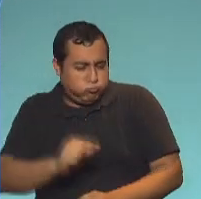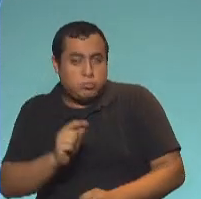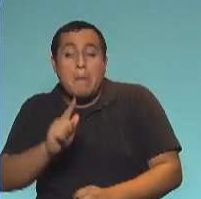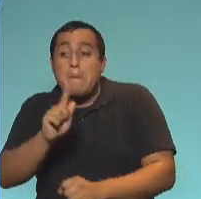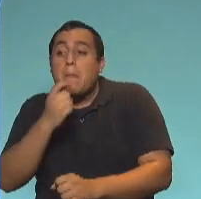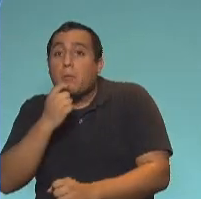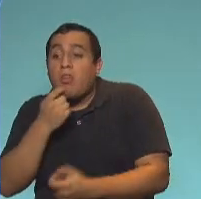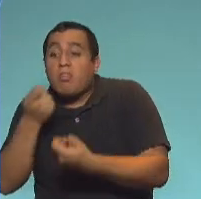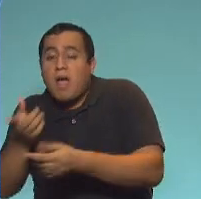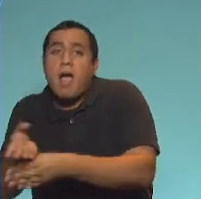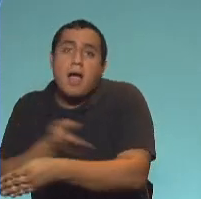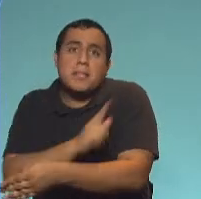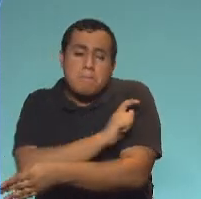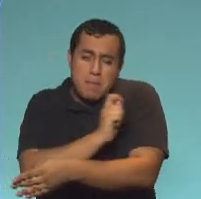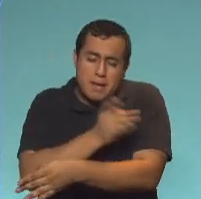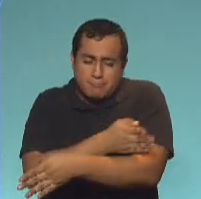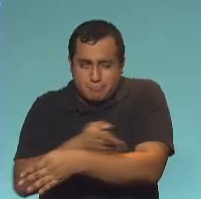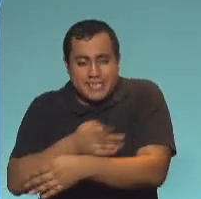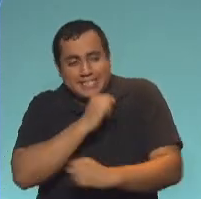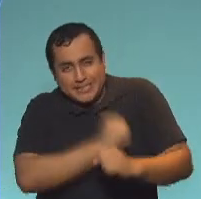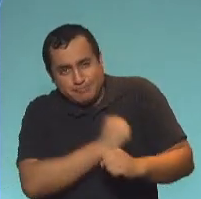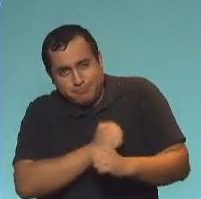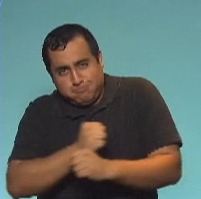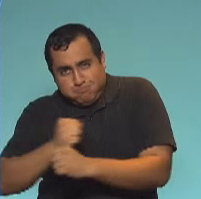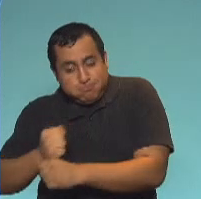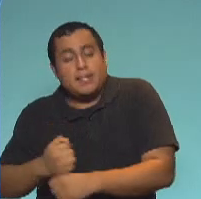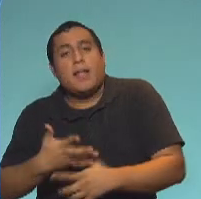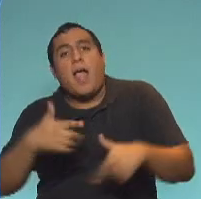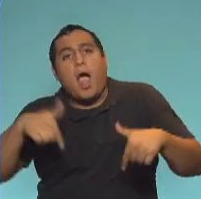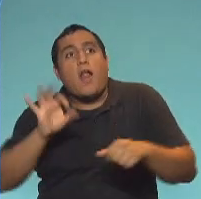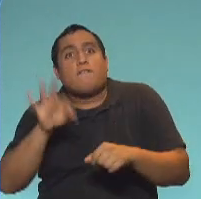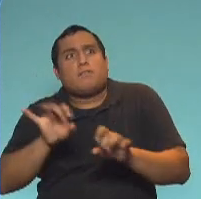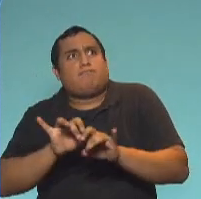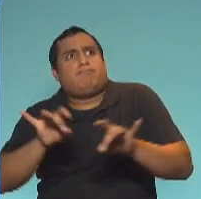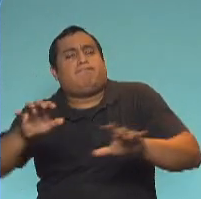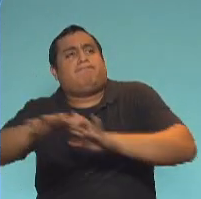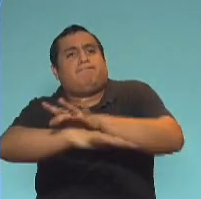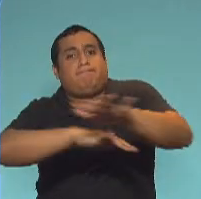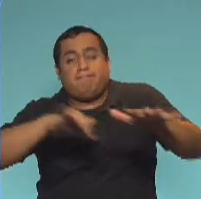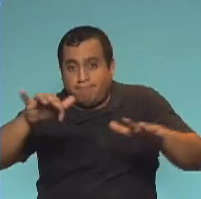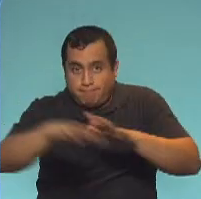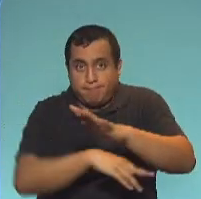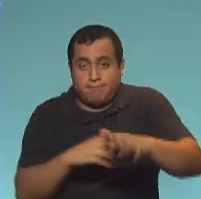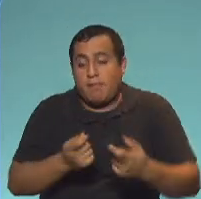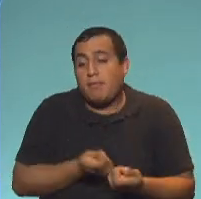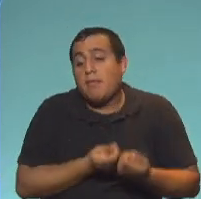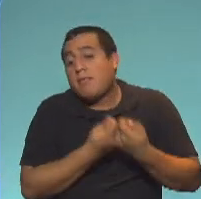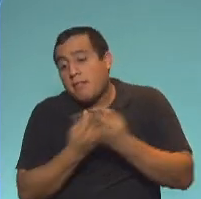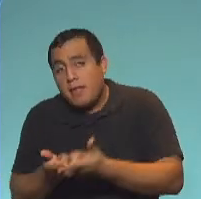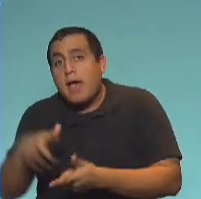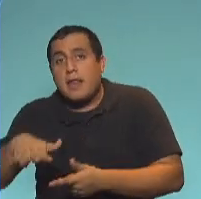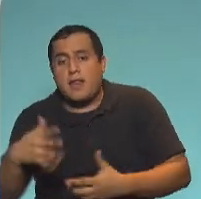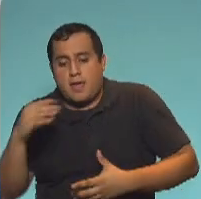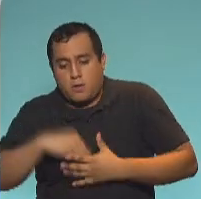previos para que durante estos meses de mayor circulación de virus la aplicación de este anticuerpo pueda estar